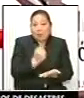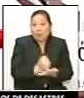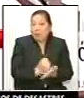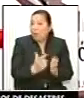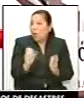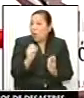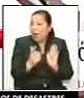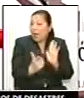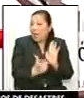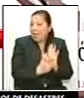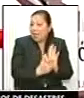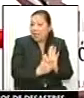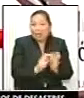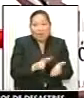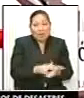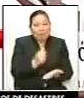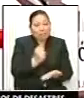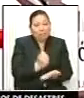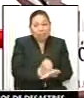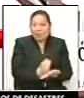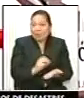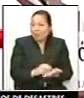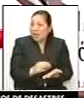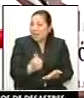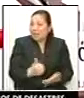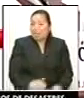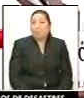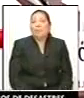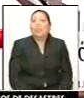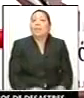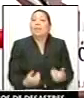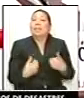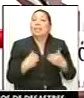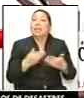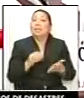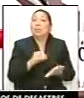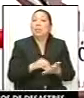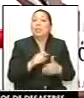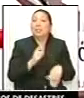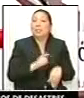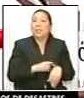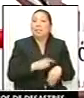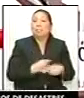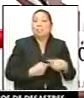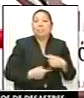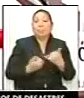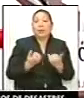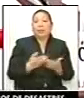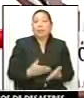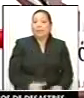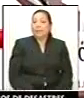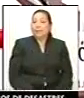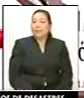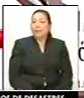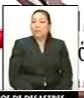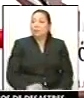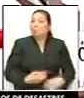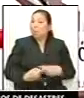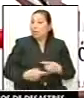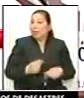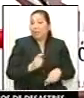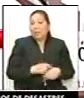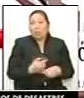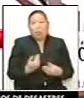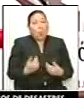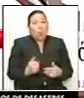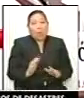legis. O sea, no lo aprobemos con efecto inmediato, sino démosle un tiempo determinado para que entre en vigencia todavía en el próximo periodo, como